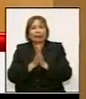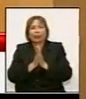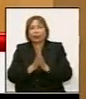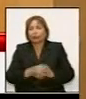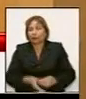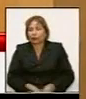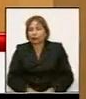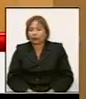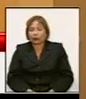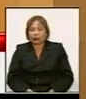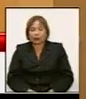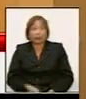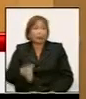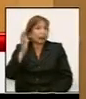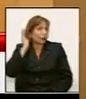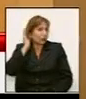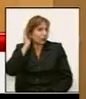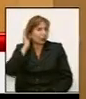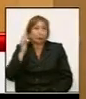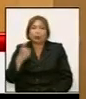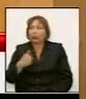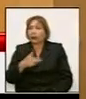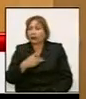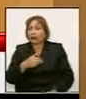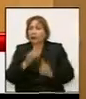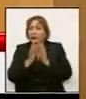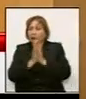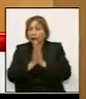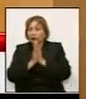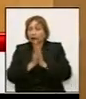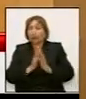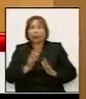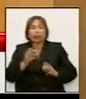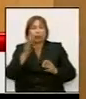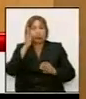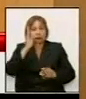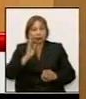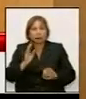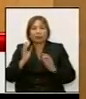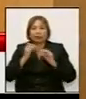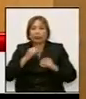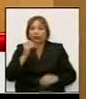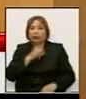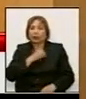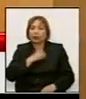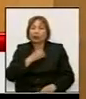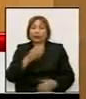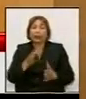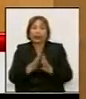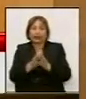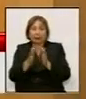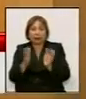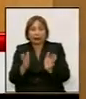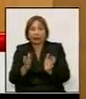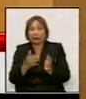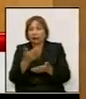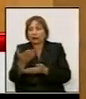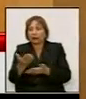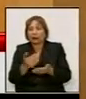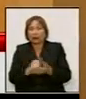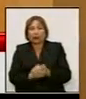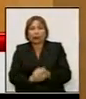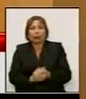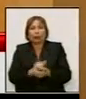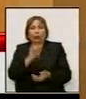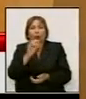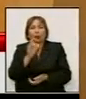santos. Escucha nuestras oraciones, Dios de misericordia, para que se abran a tu siervo Juan